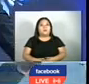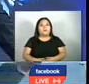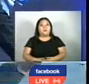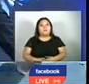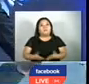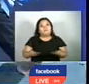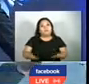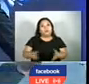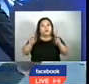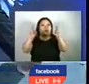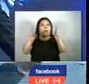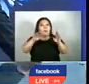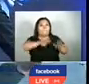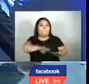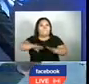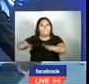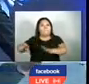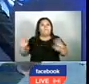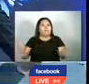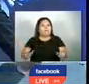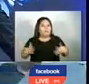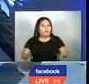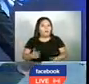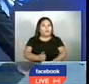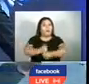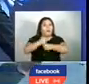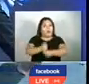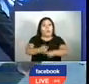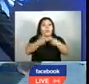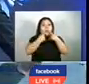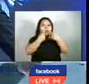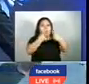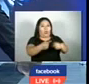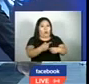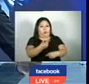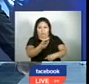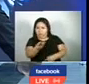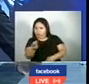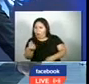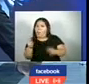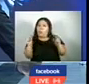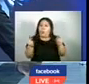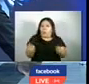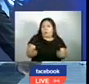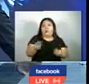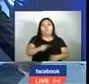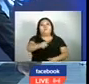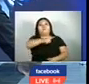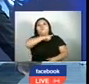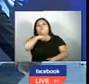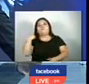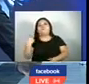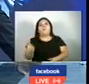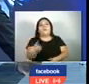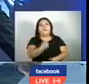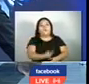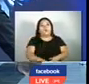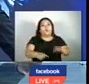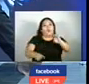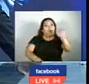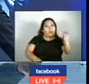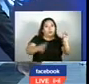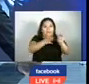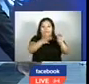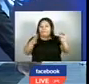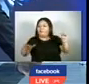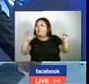Y bueno, ahora nos pasamos a temas de seguridad, porque las autoridades anunciaron una reducción de homicidios de enero hasta la última semana de febrero.